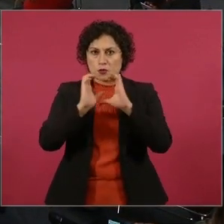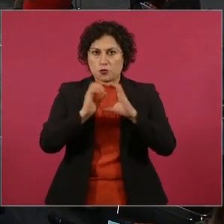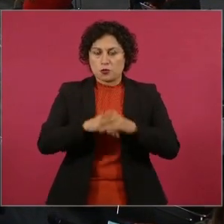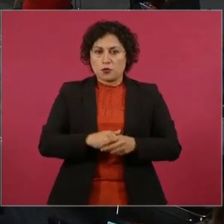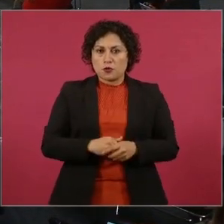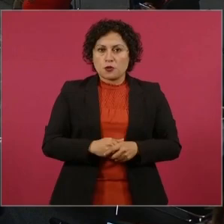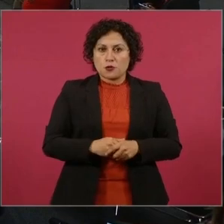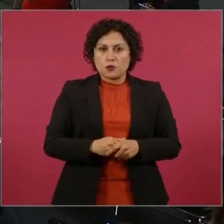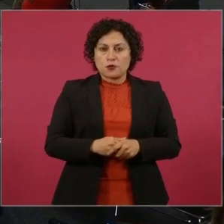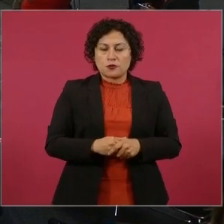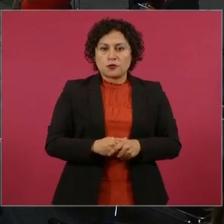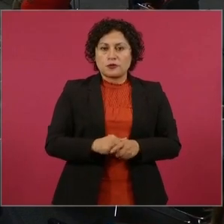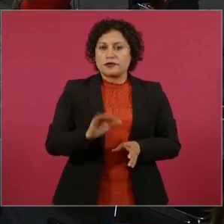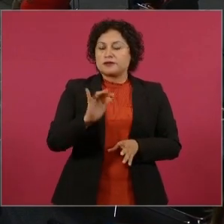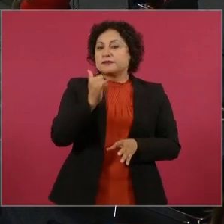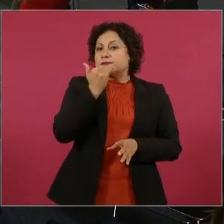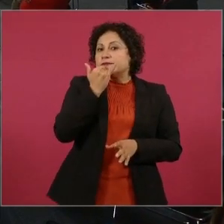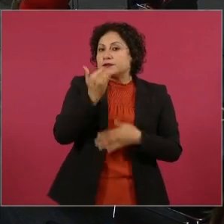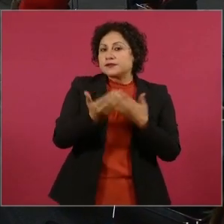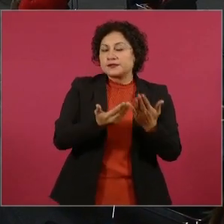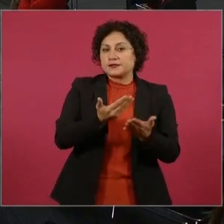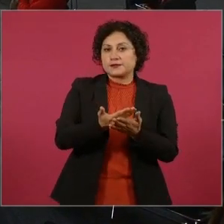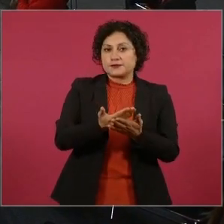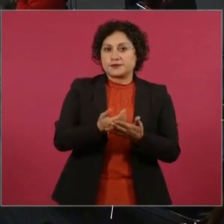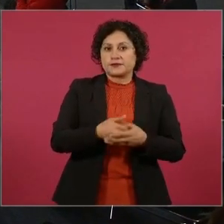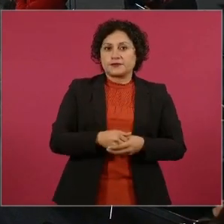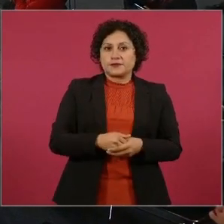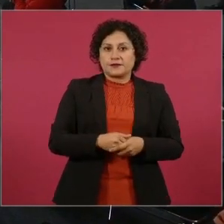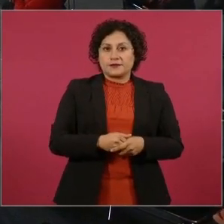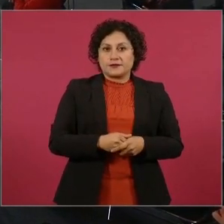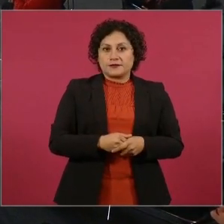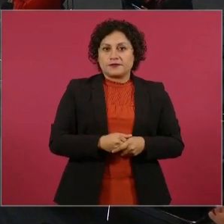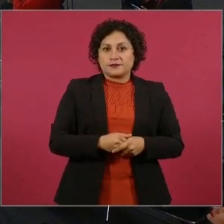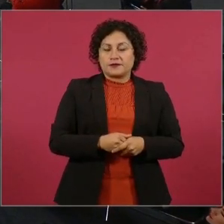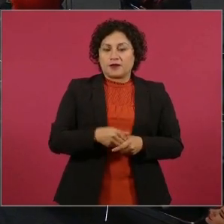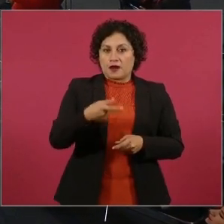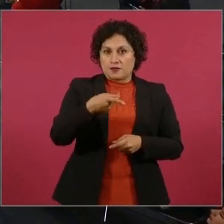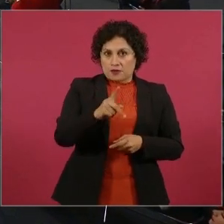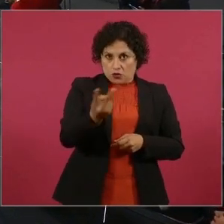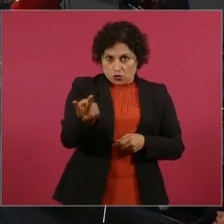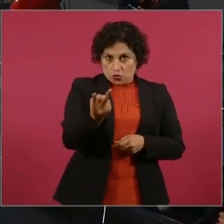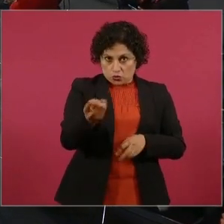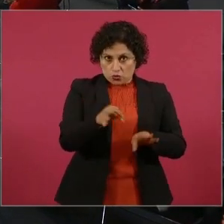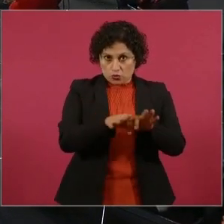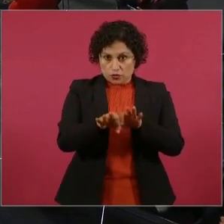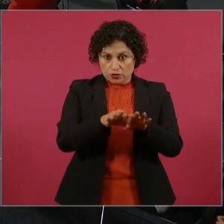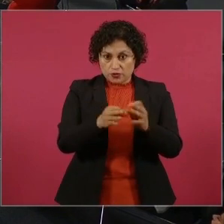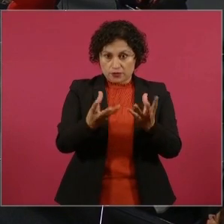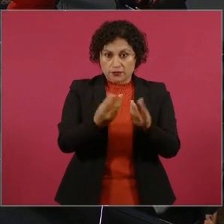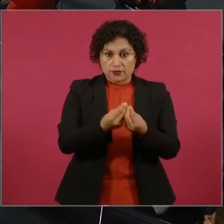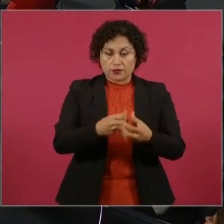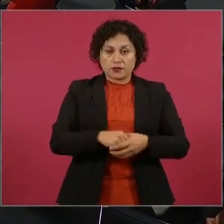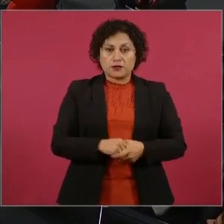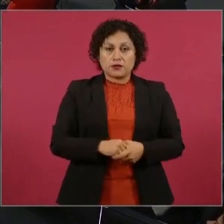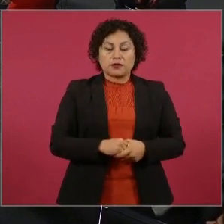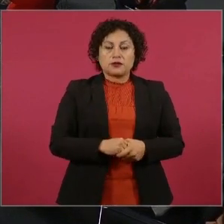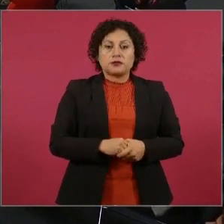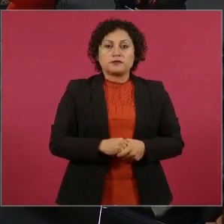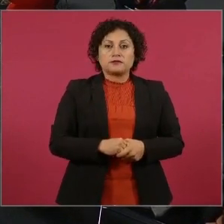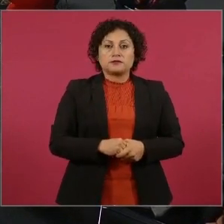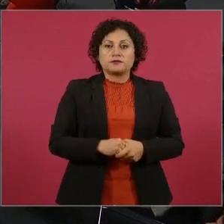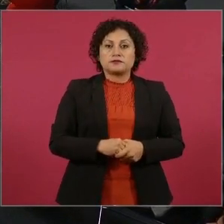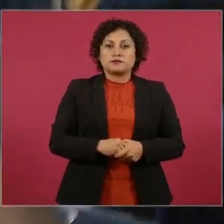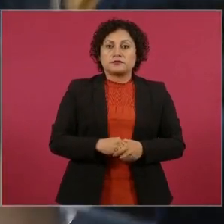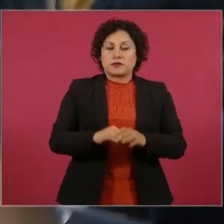medio s perdón pero trabajaron los dos Ah